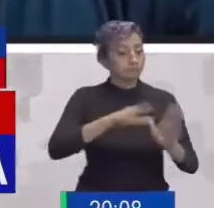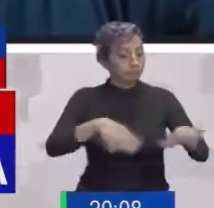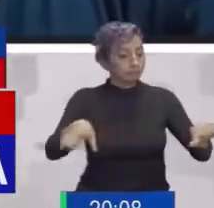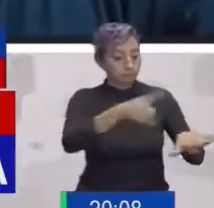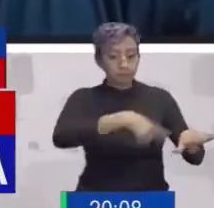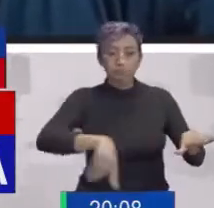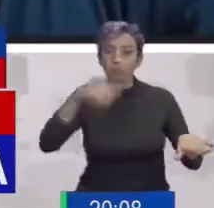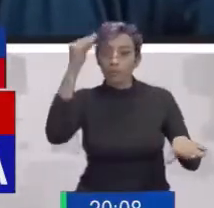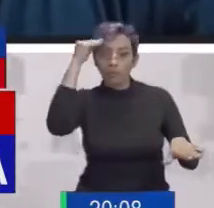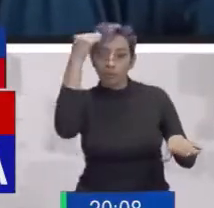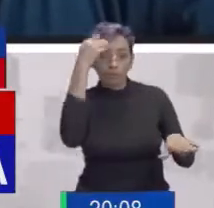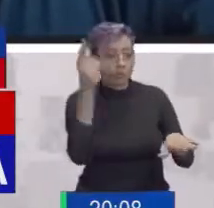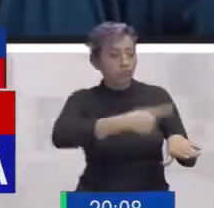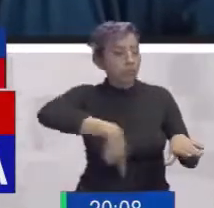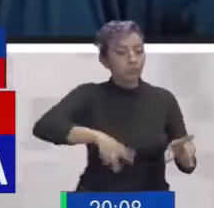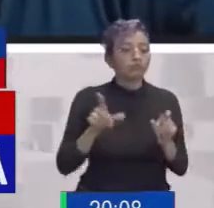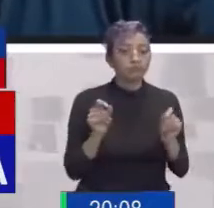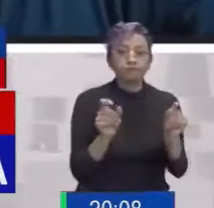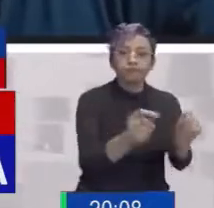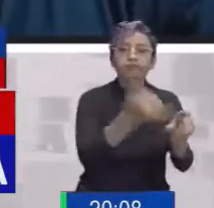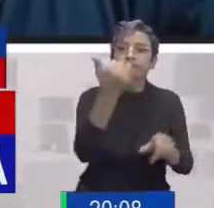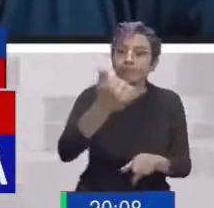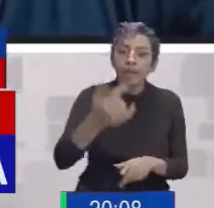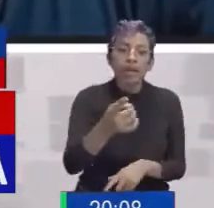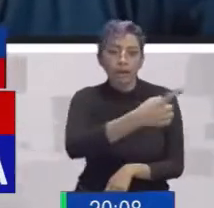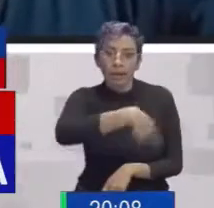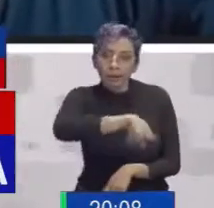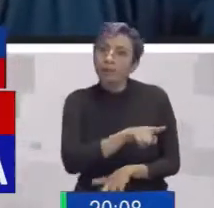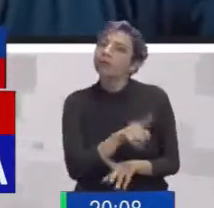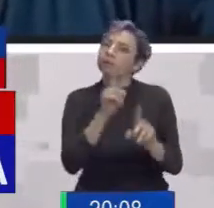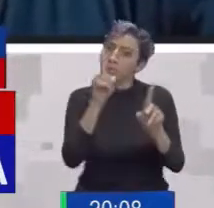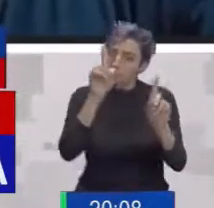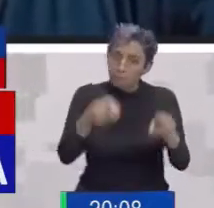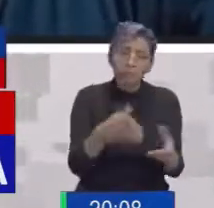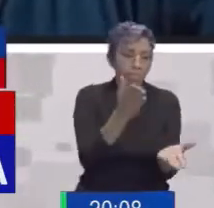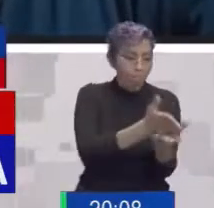beneficios a los padres que están encargados de su cuidado diario, ¿no?